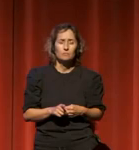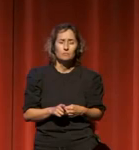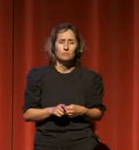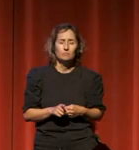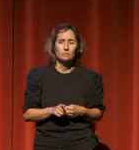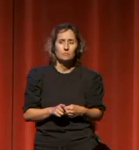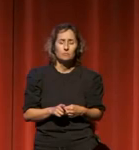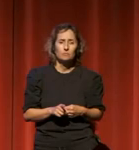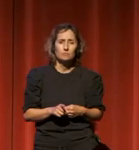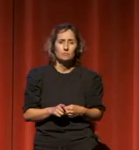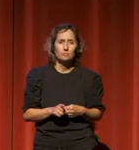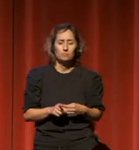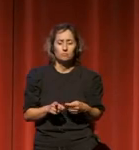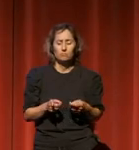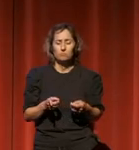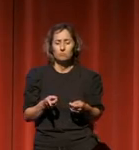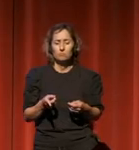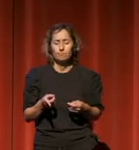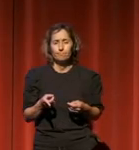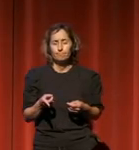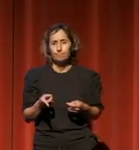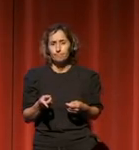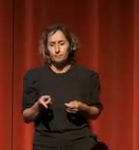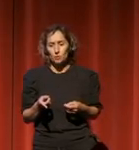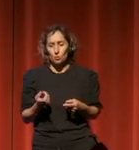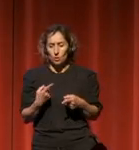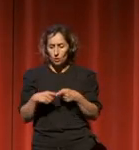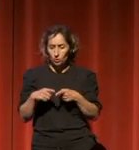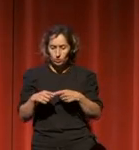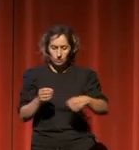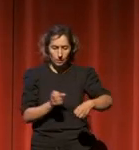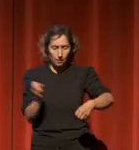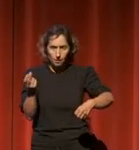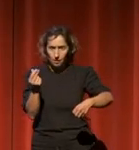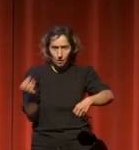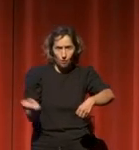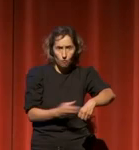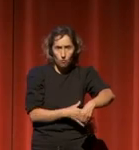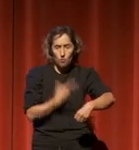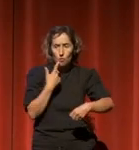decisiones alrededor de la adquisición de de fondos eh